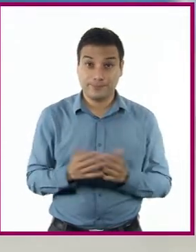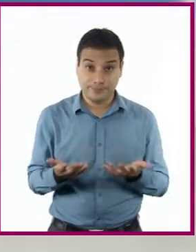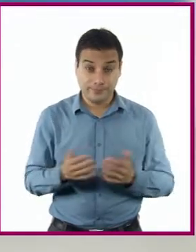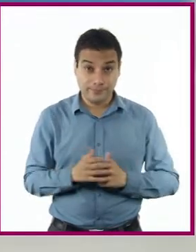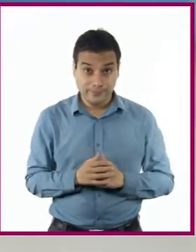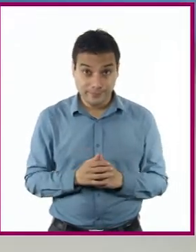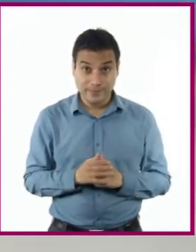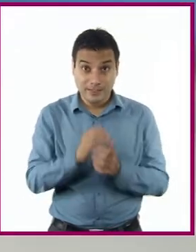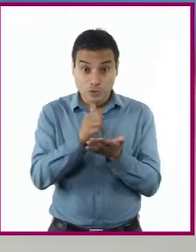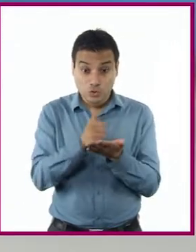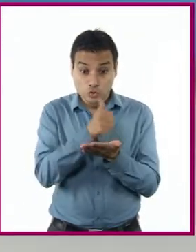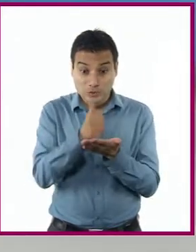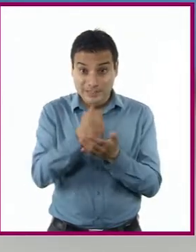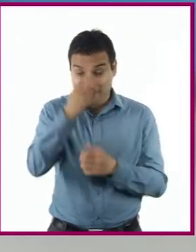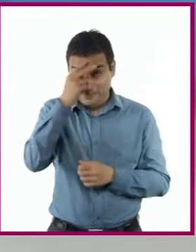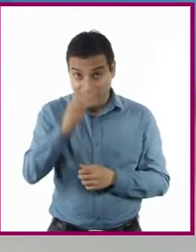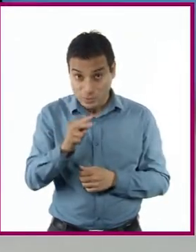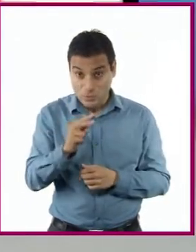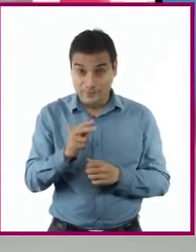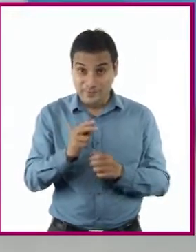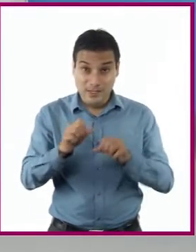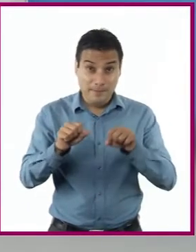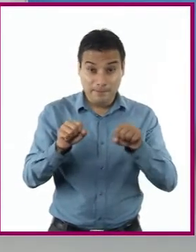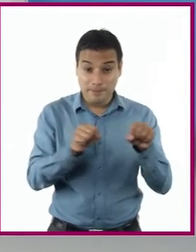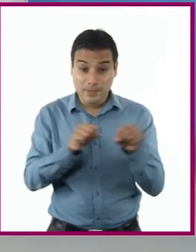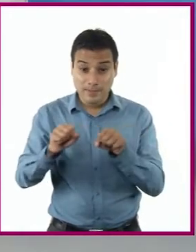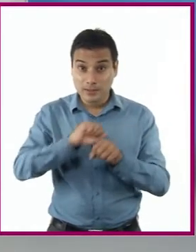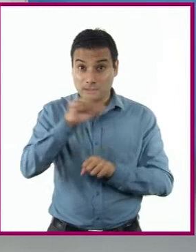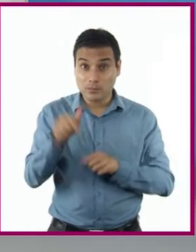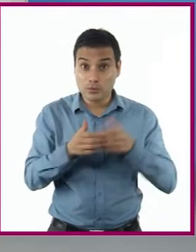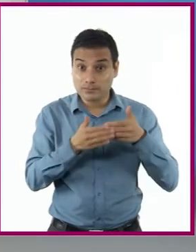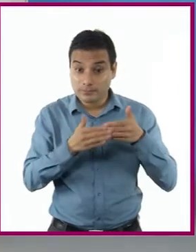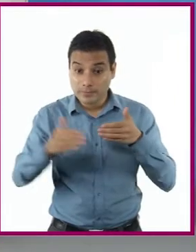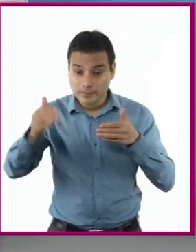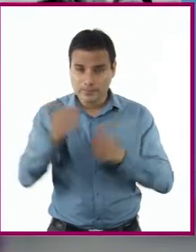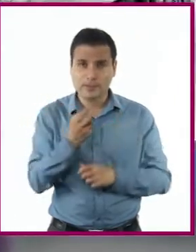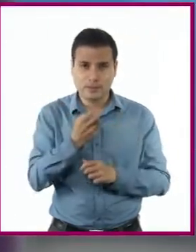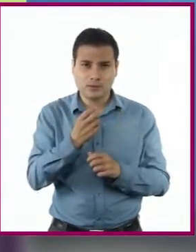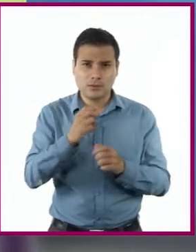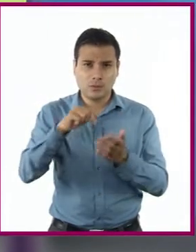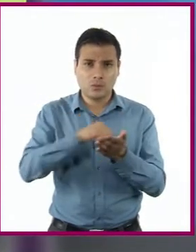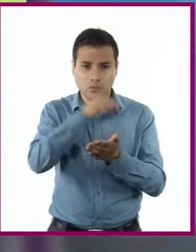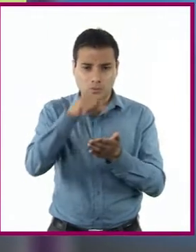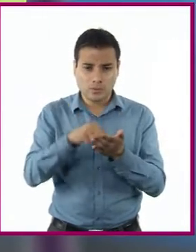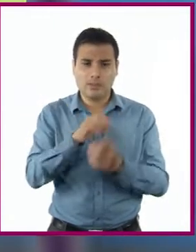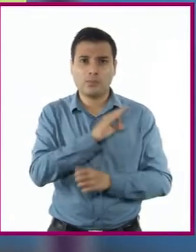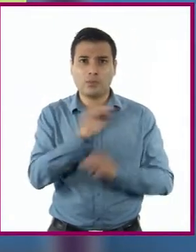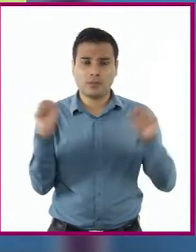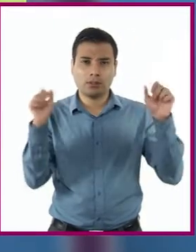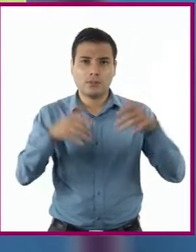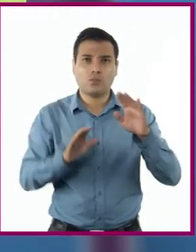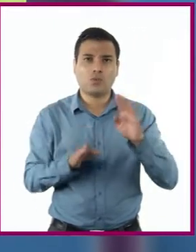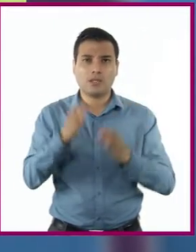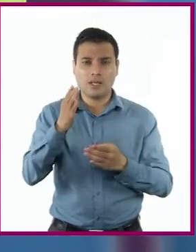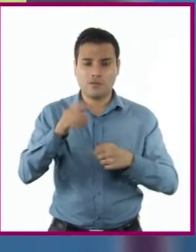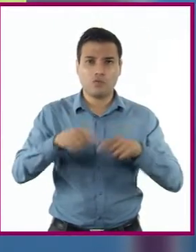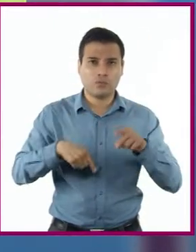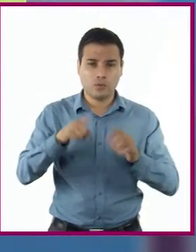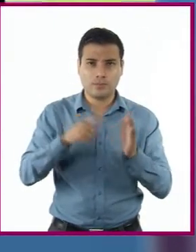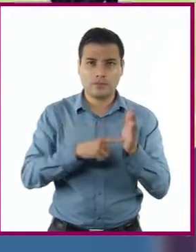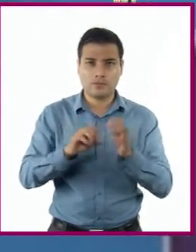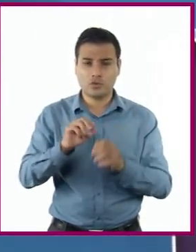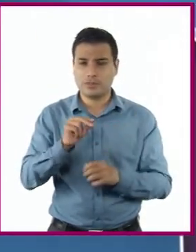la capital del país después del terremoto, México fue elegido para celebrar el Mundial de Fútbol de